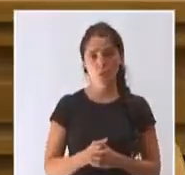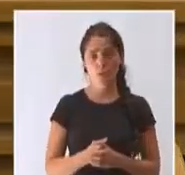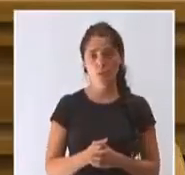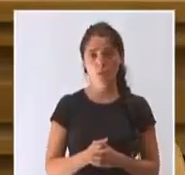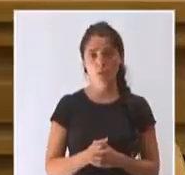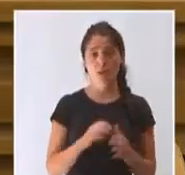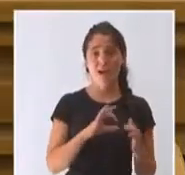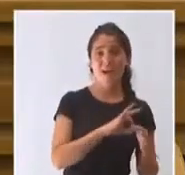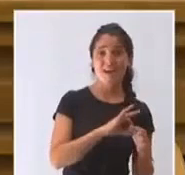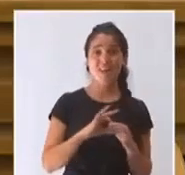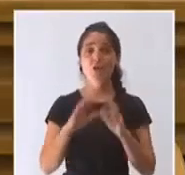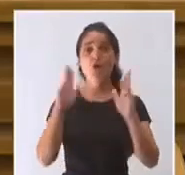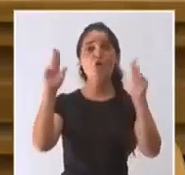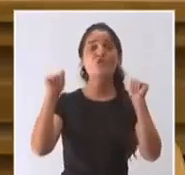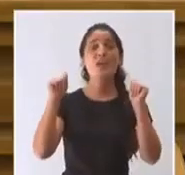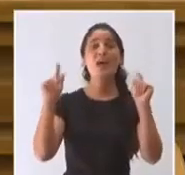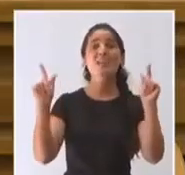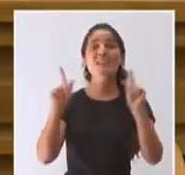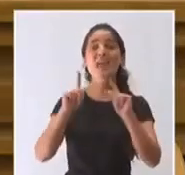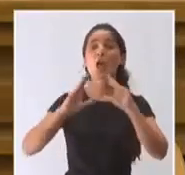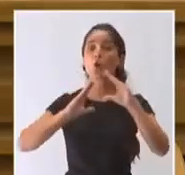materia de en materia de telecomunicaciones